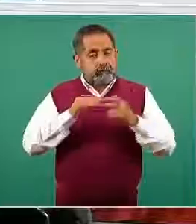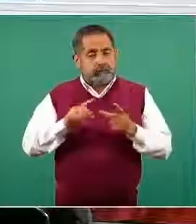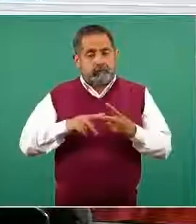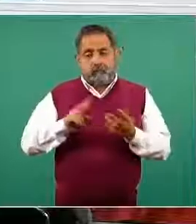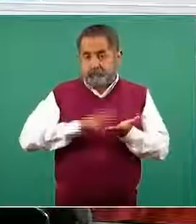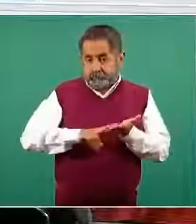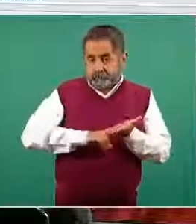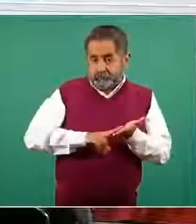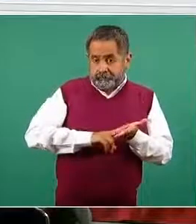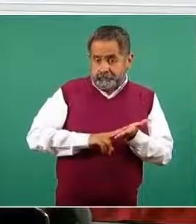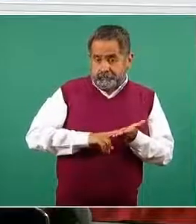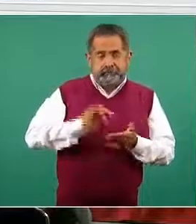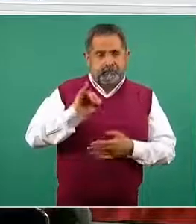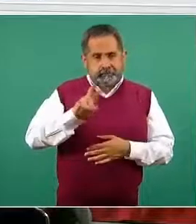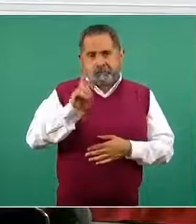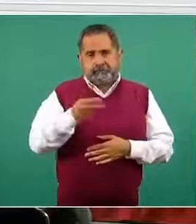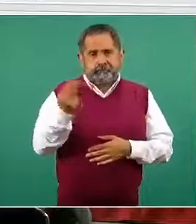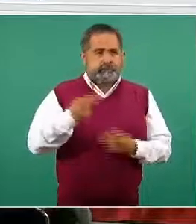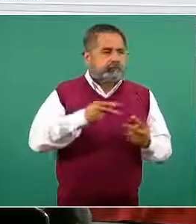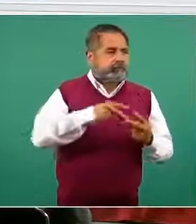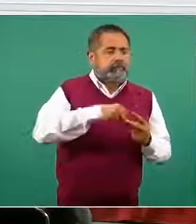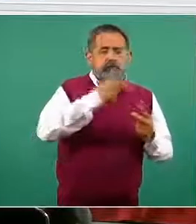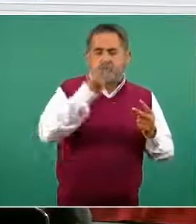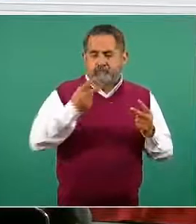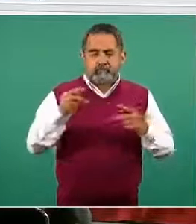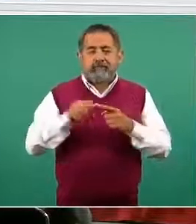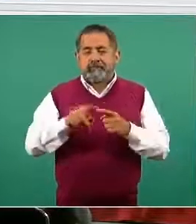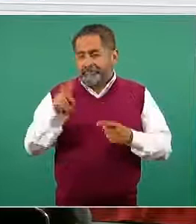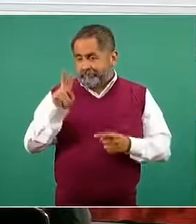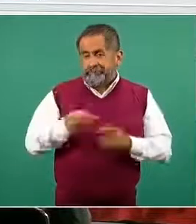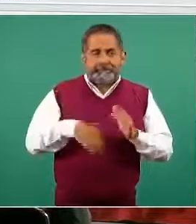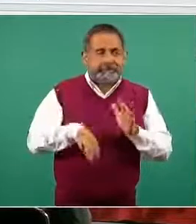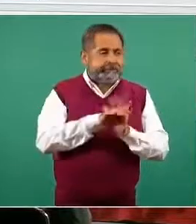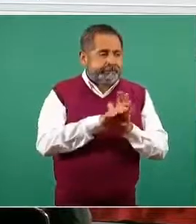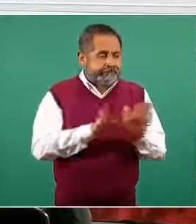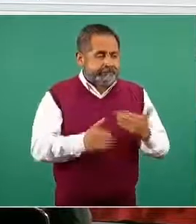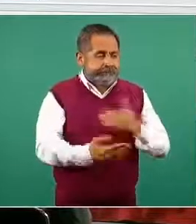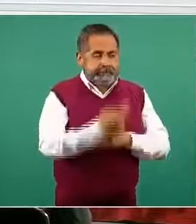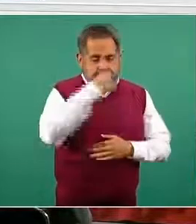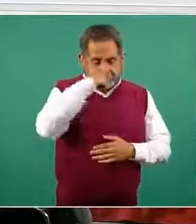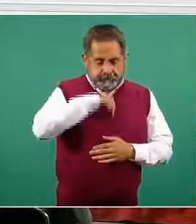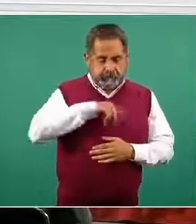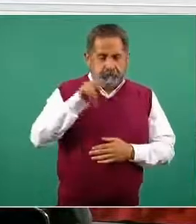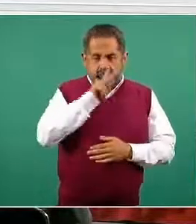las personas que sí han requerido de un respirador mecánico.